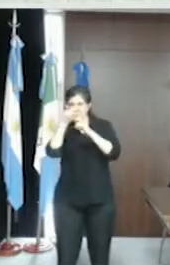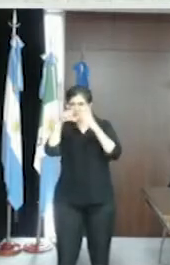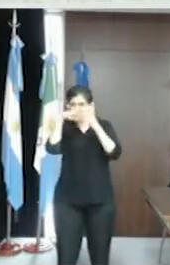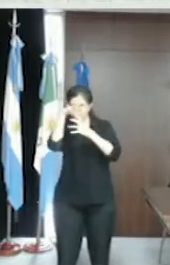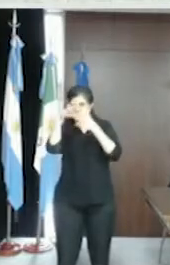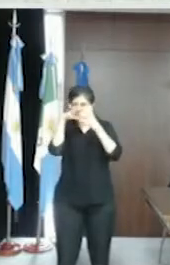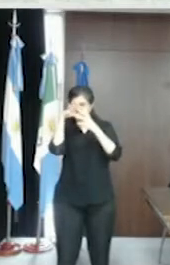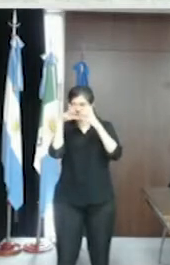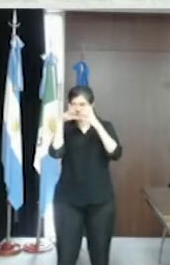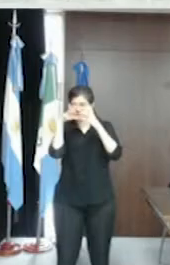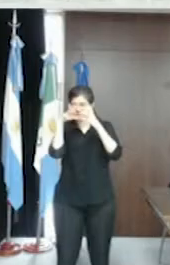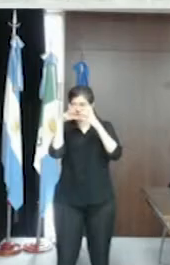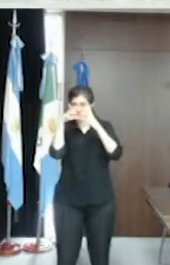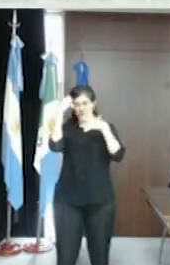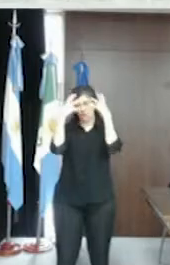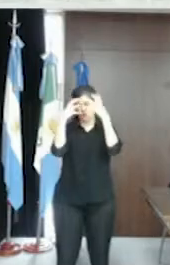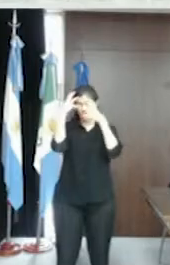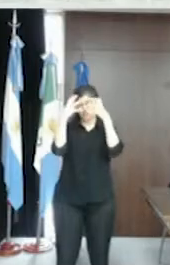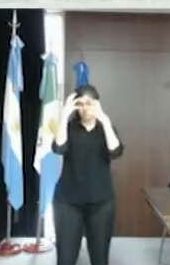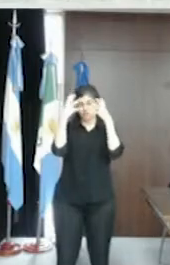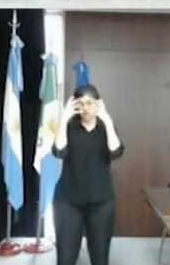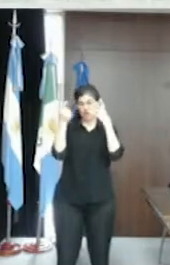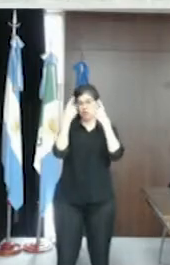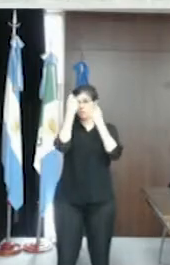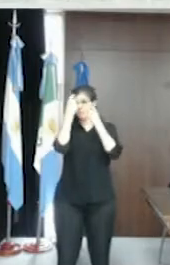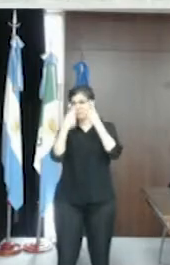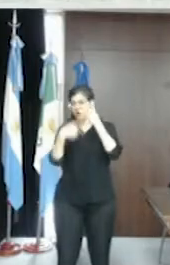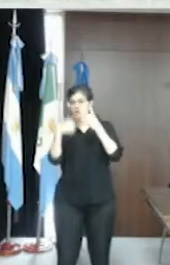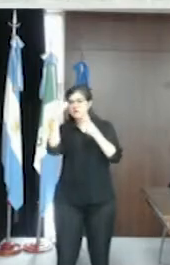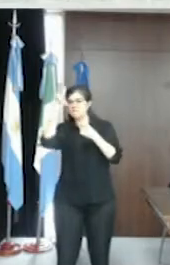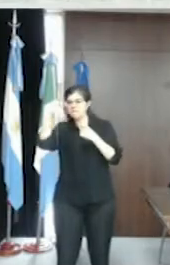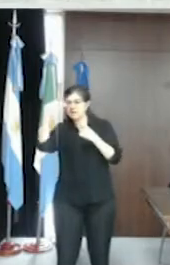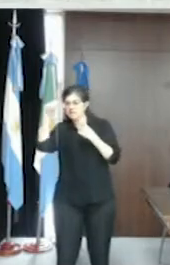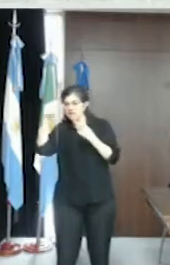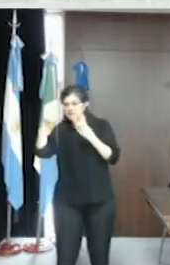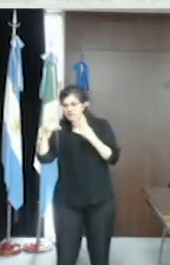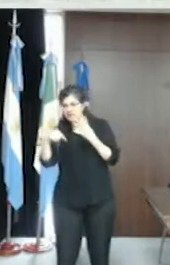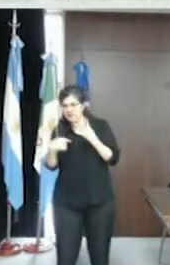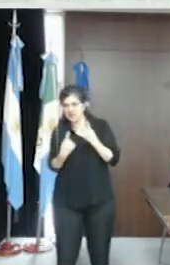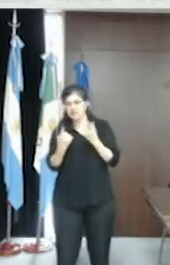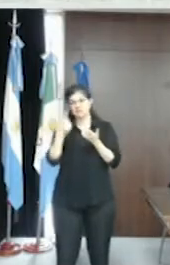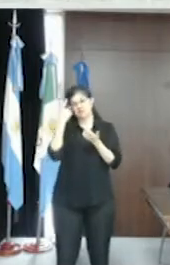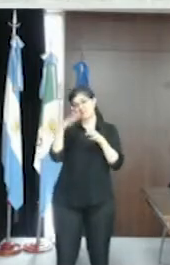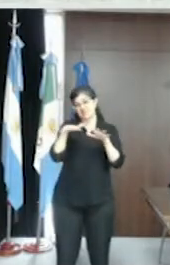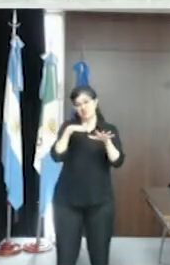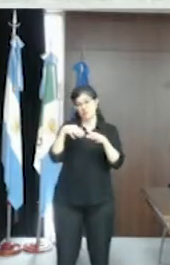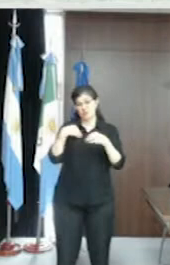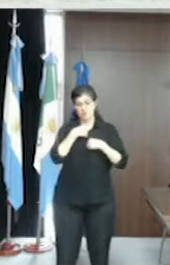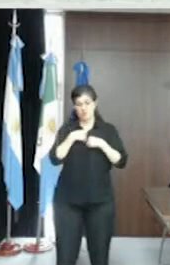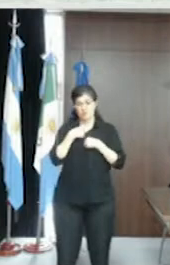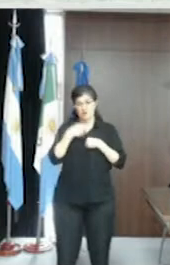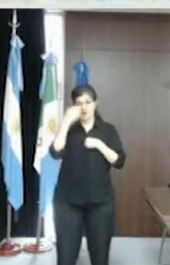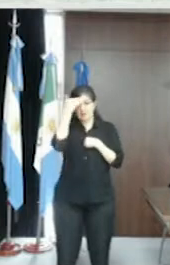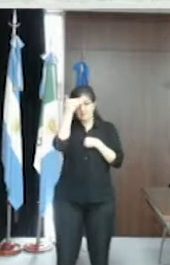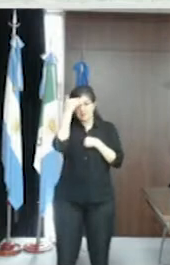una cascada de sucesos adversos que empiezan agravando los síntomas